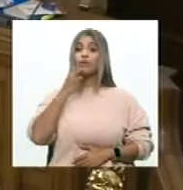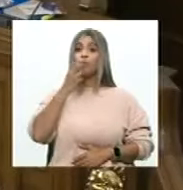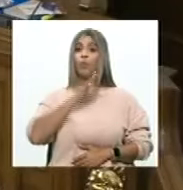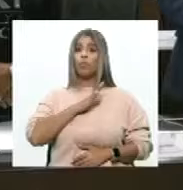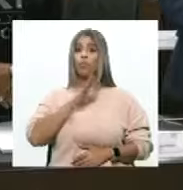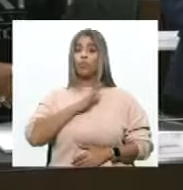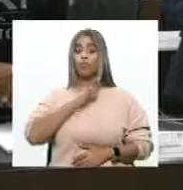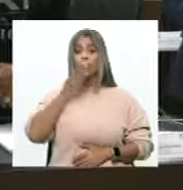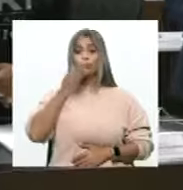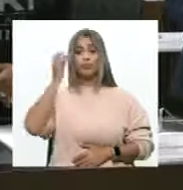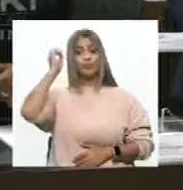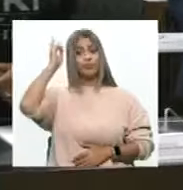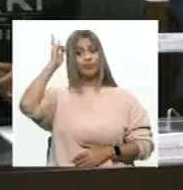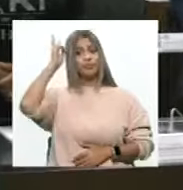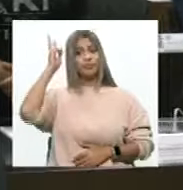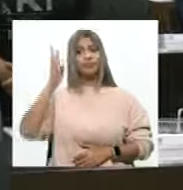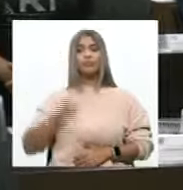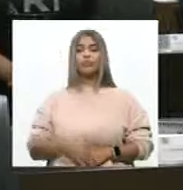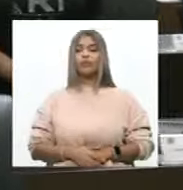Nakanaka Naruki,